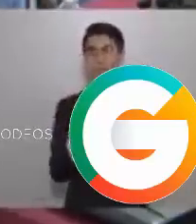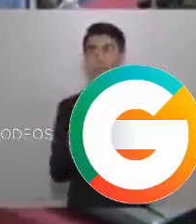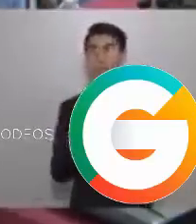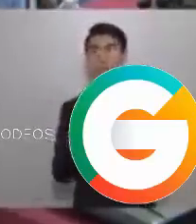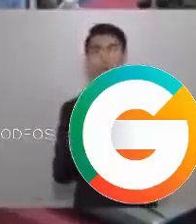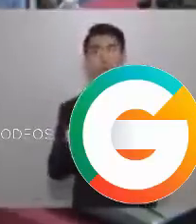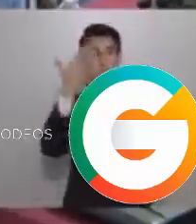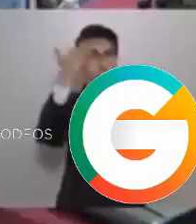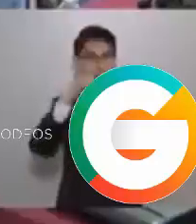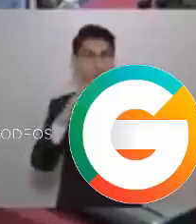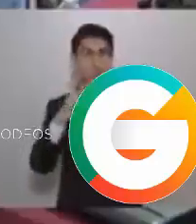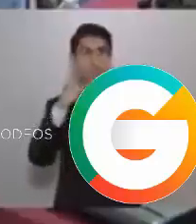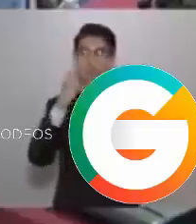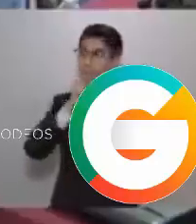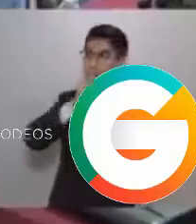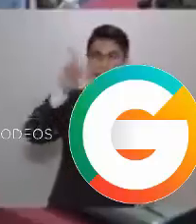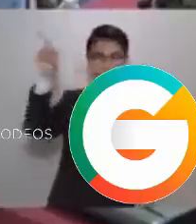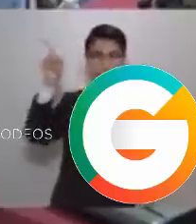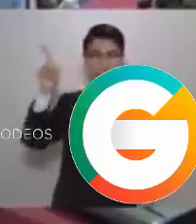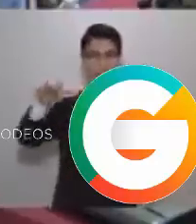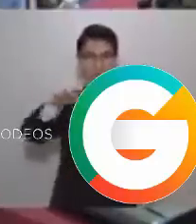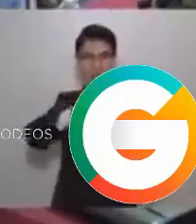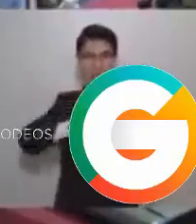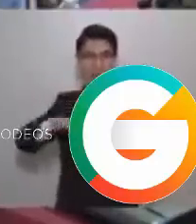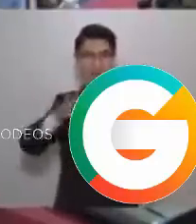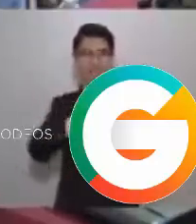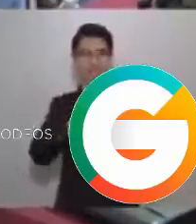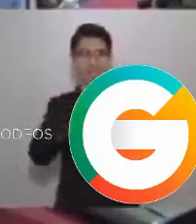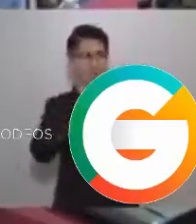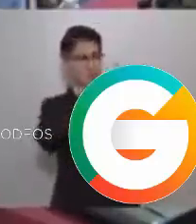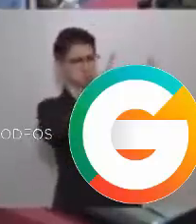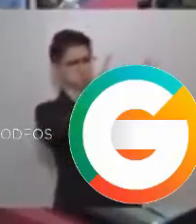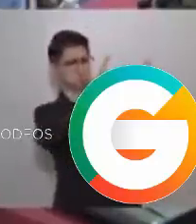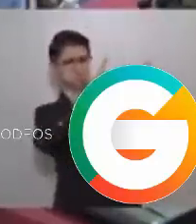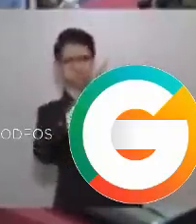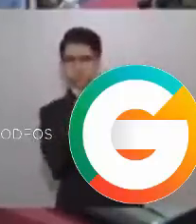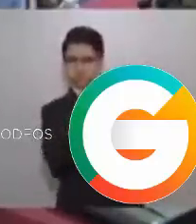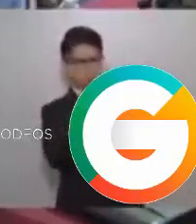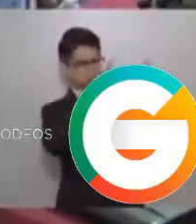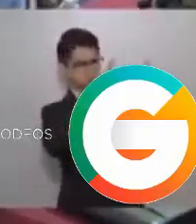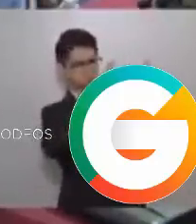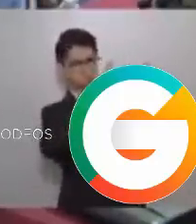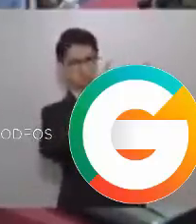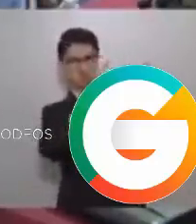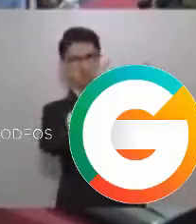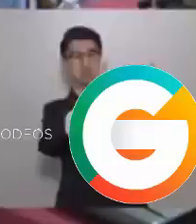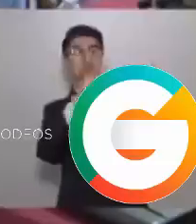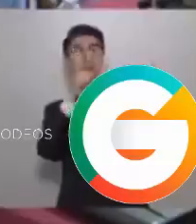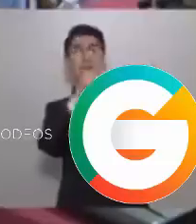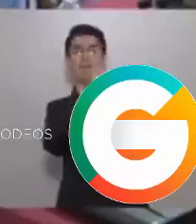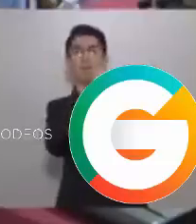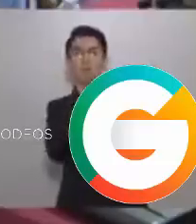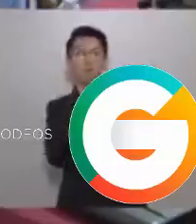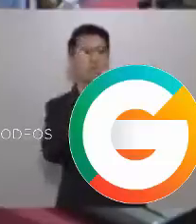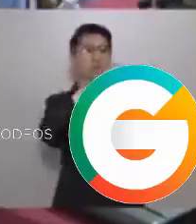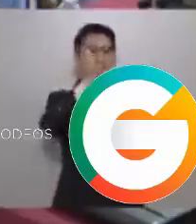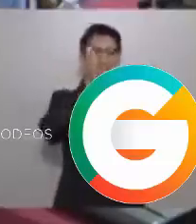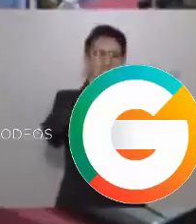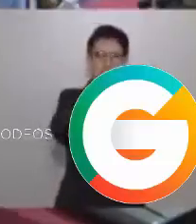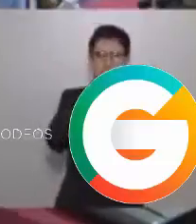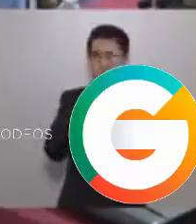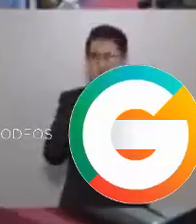CEMAR, y si la narcomanta localizada en Francisco Zarco tiene relación también con este